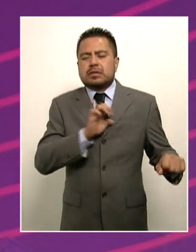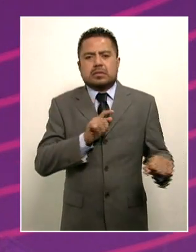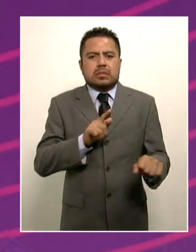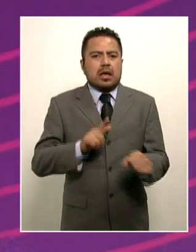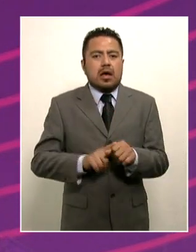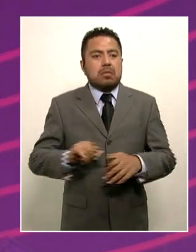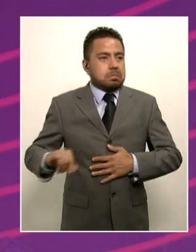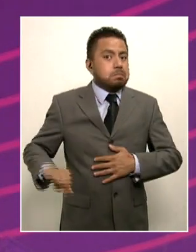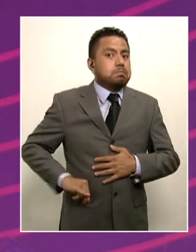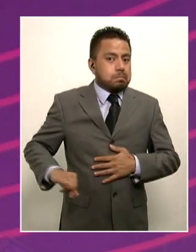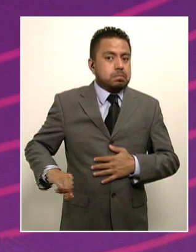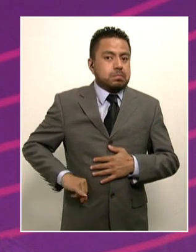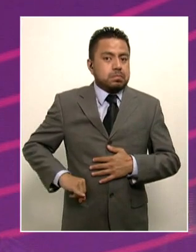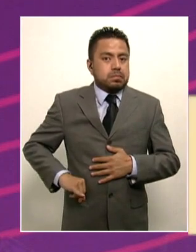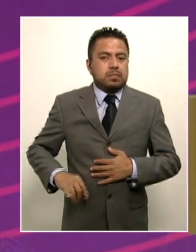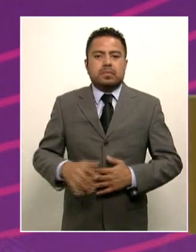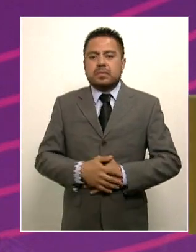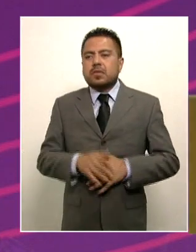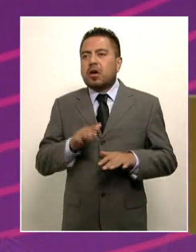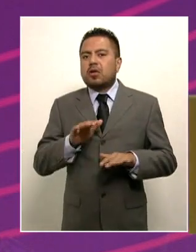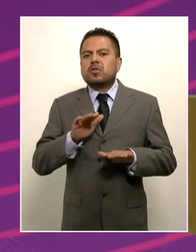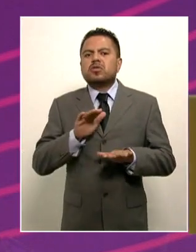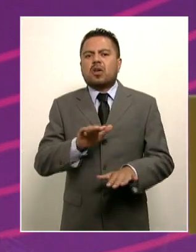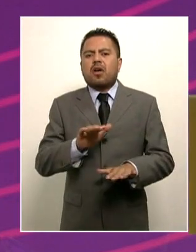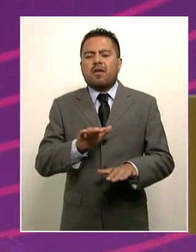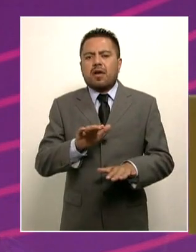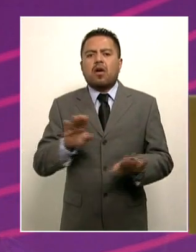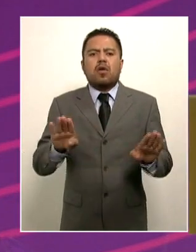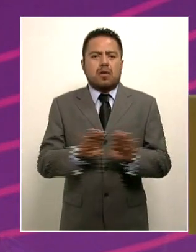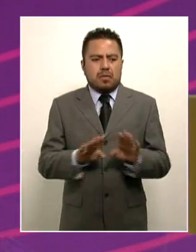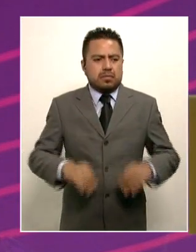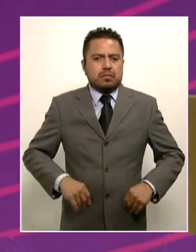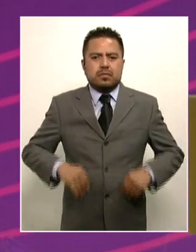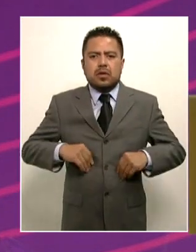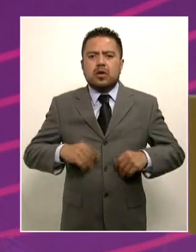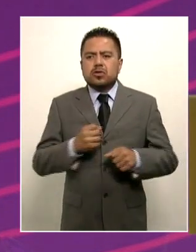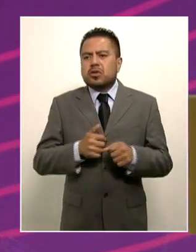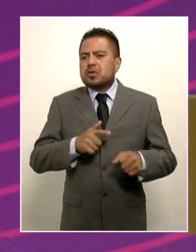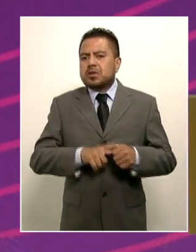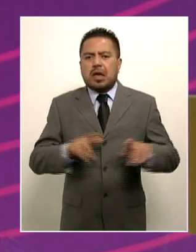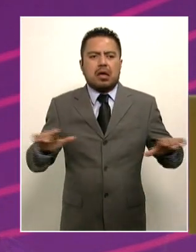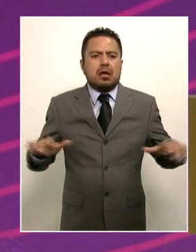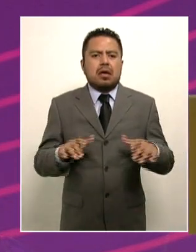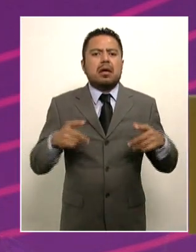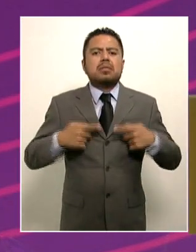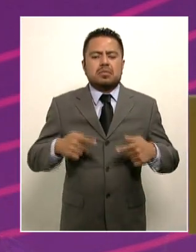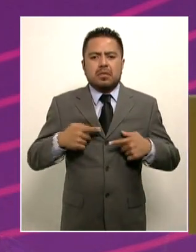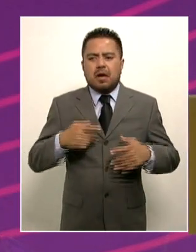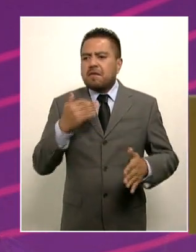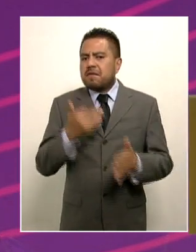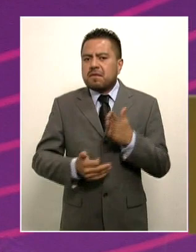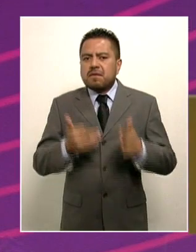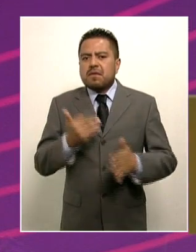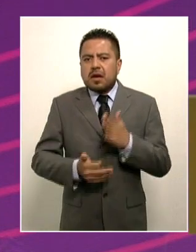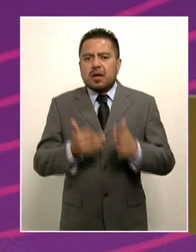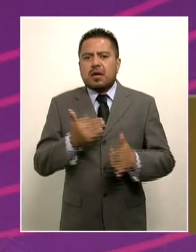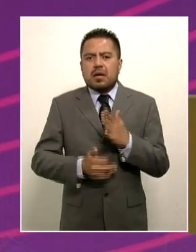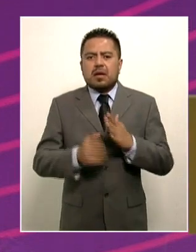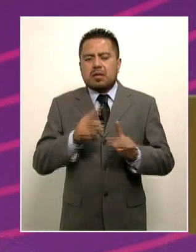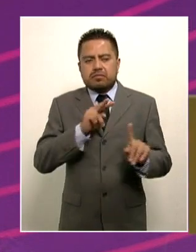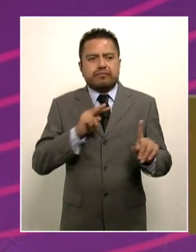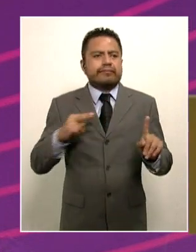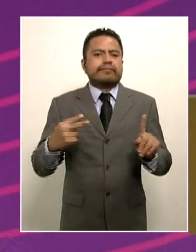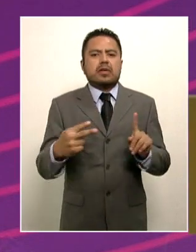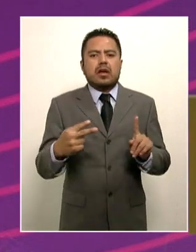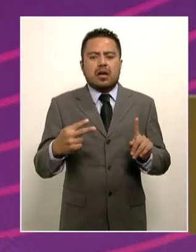particularmente interesante sobre cómo vivimos en la sociedad la falta de una